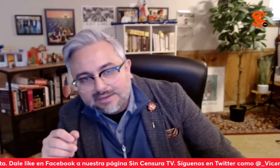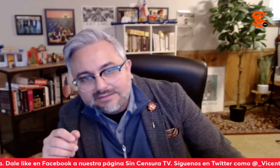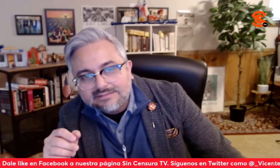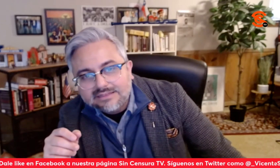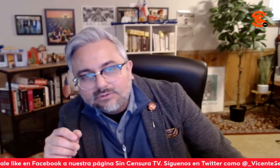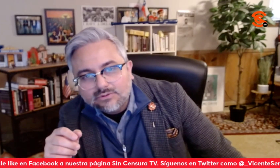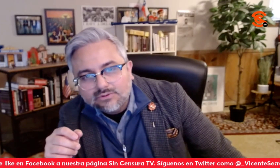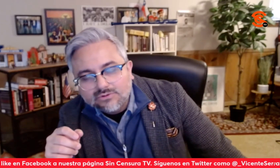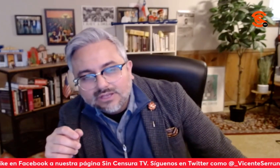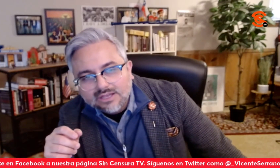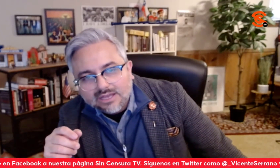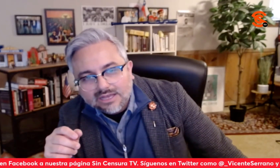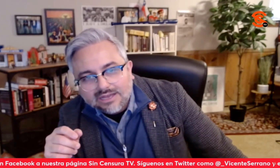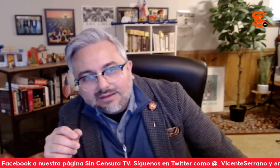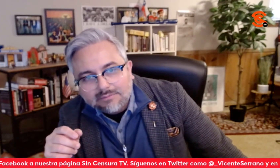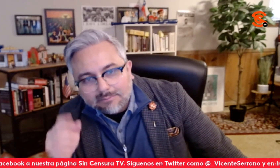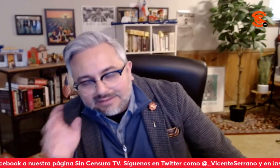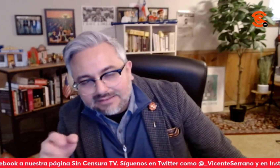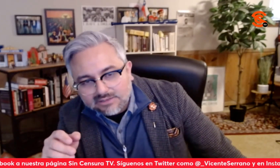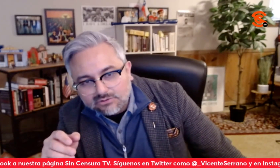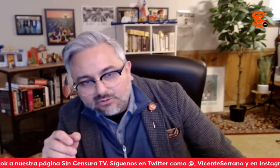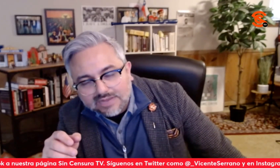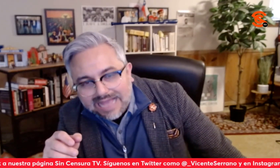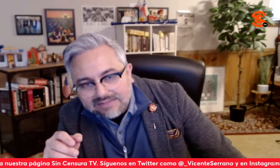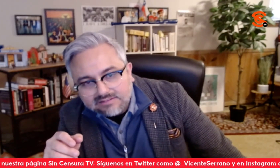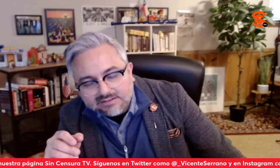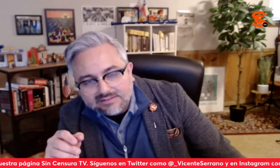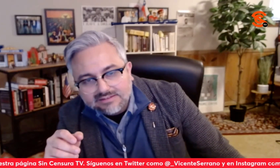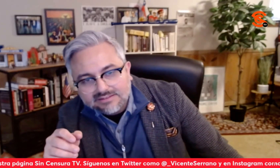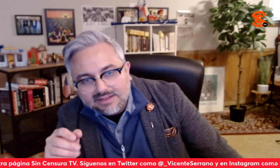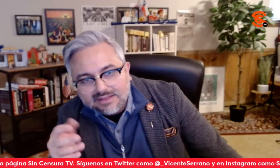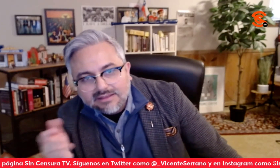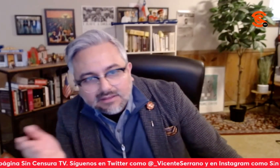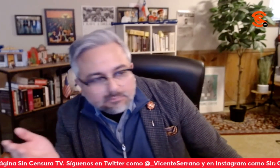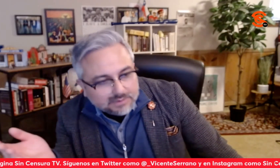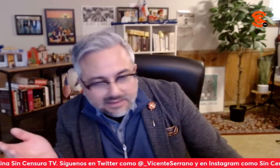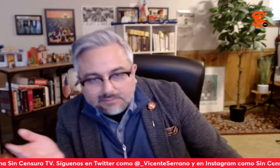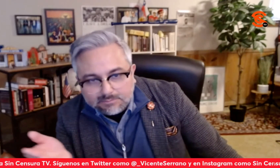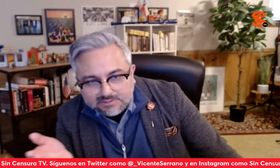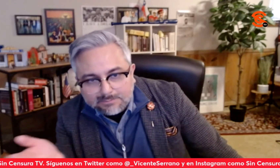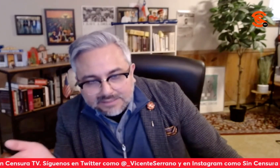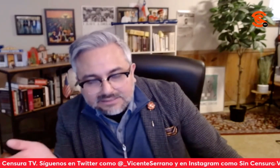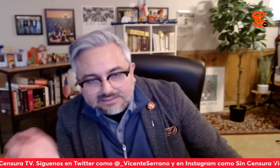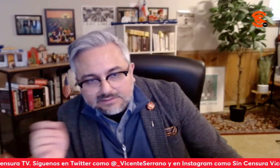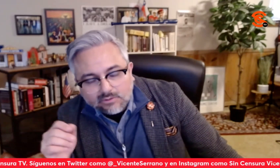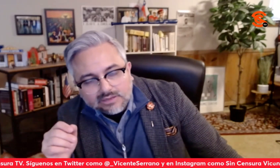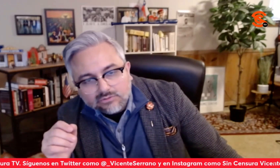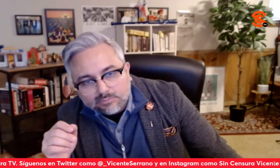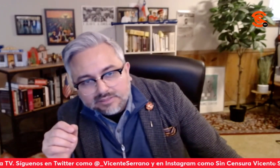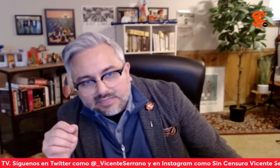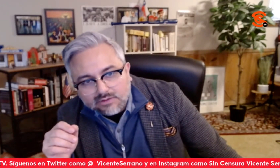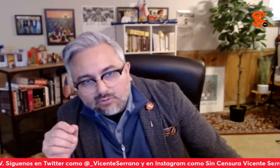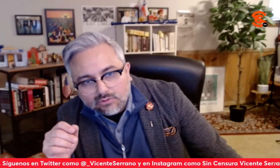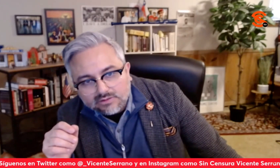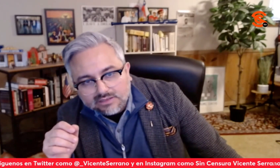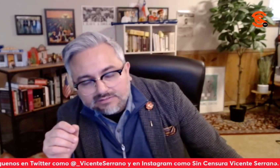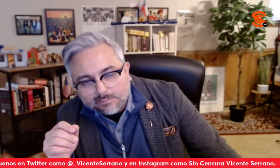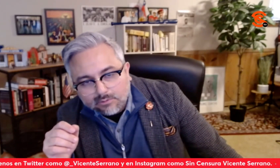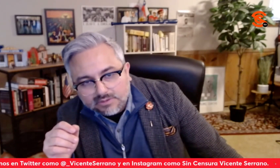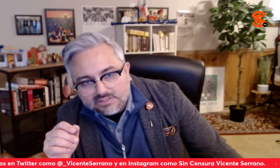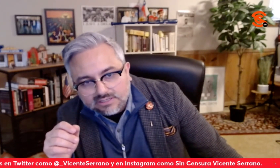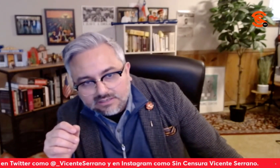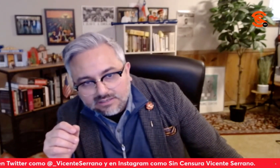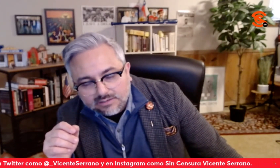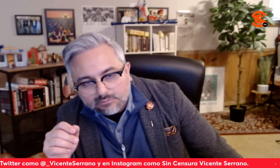de desaparecidos a mamás de niños con cáncer y etcétera para ser parte de este horrendo espectáculo en el que